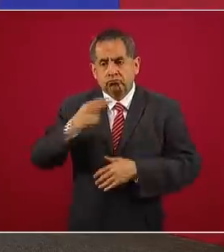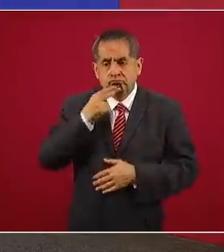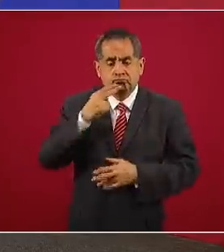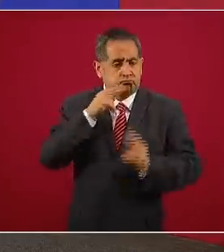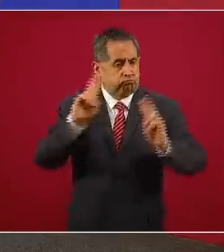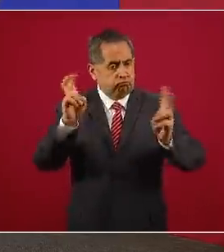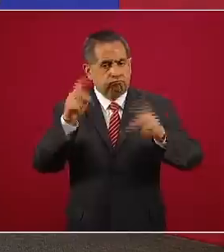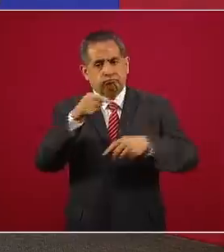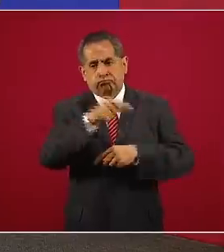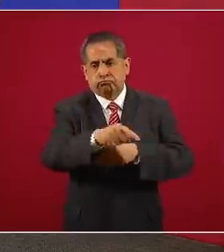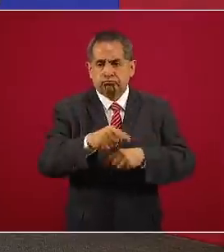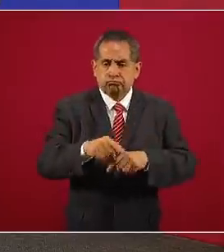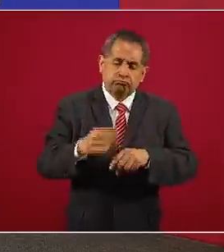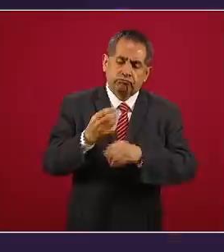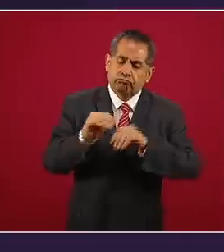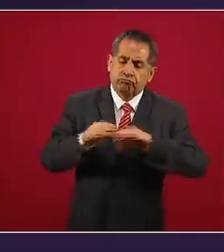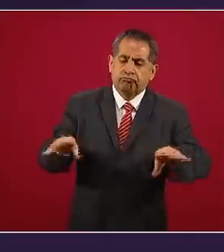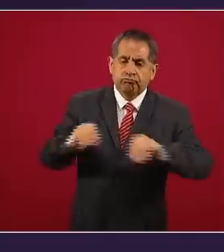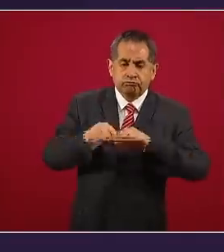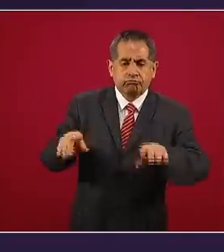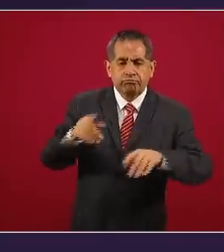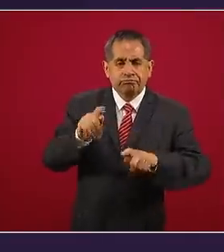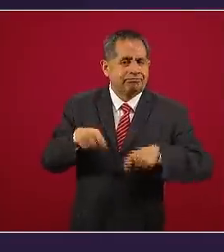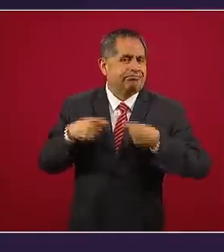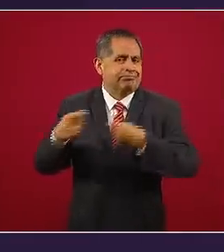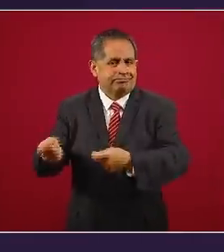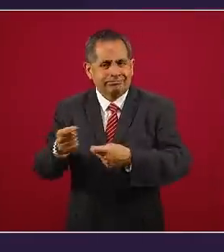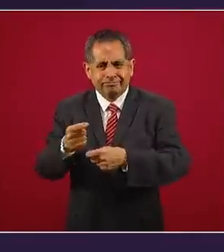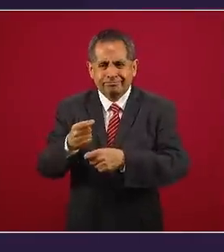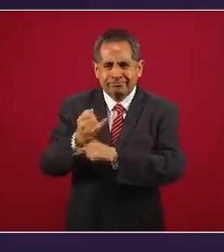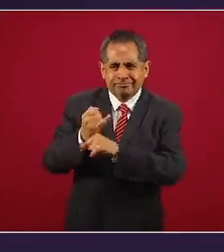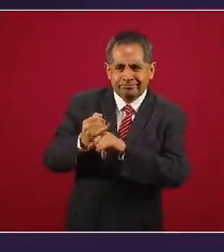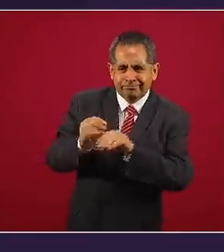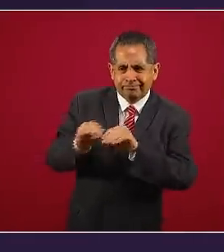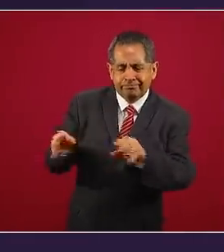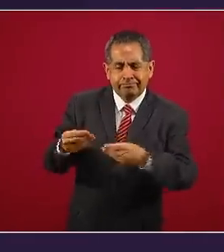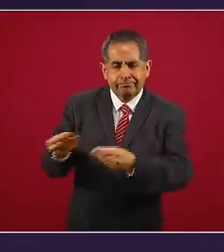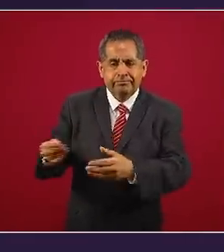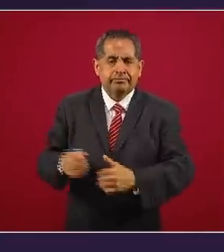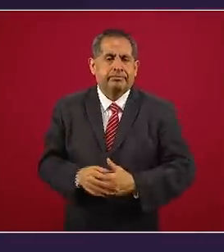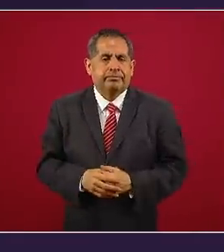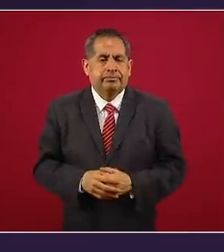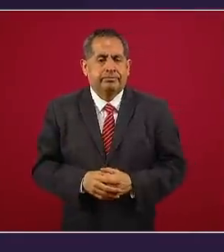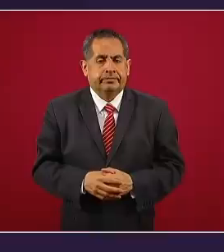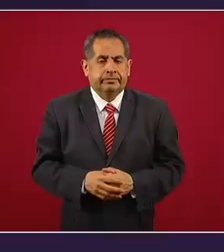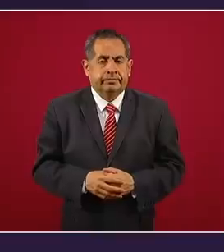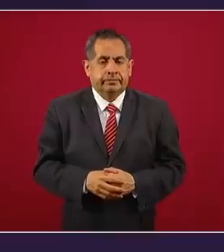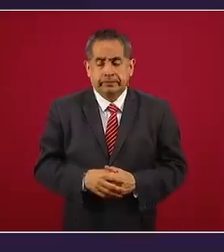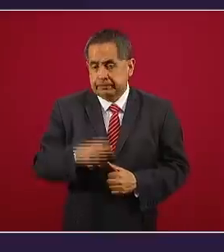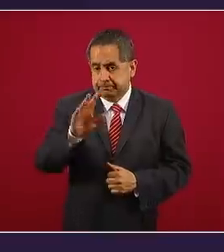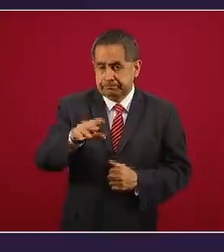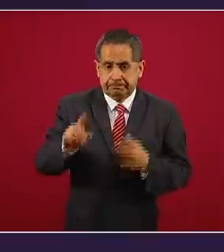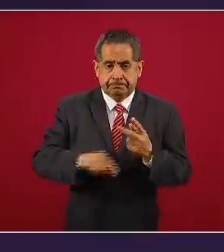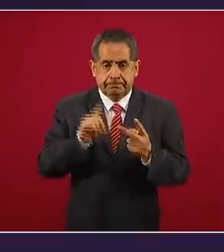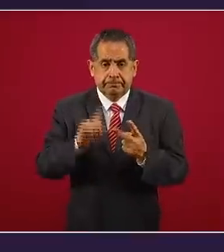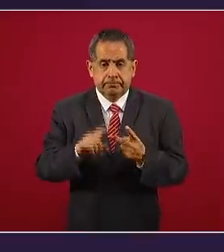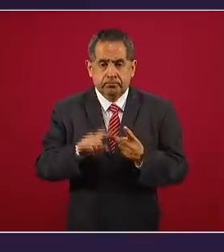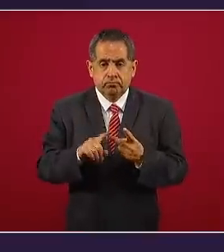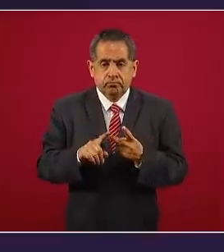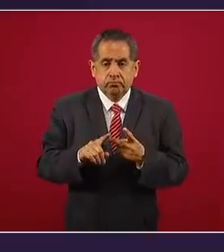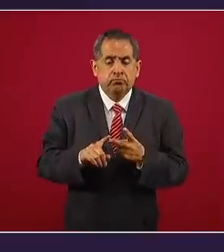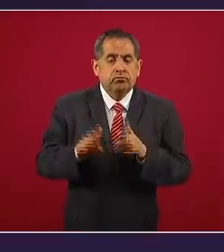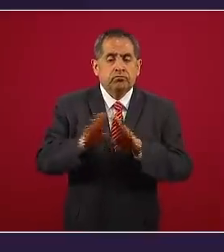de este sistema de telerehabilitación en segundo lugar nos propusimos contribuir en la atención y orientación